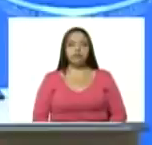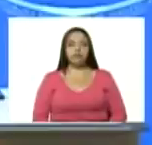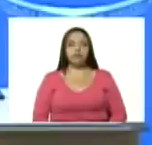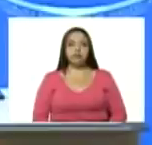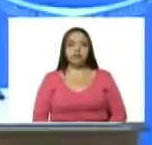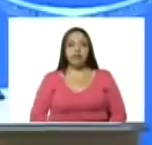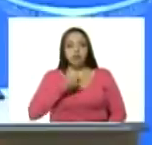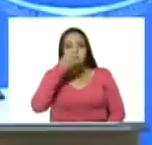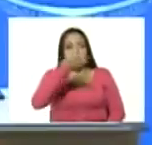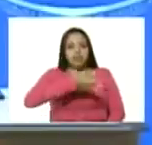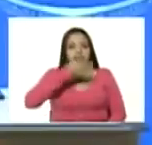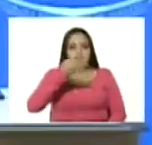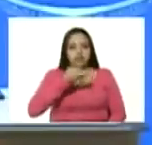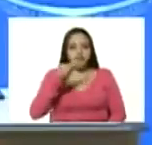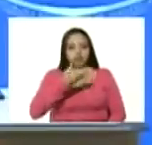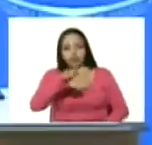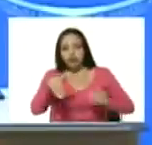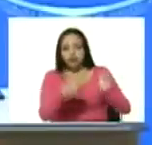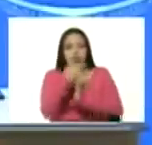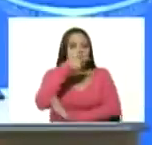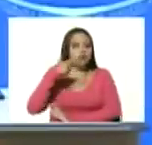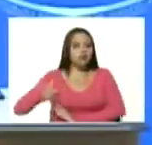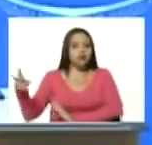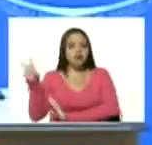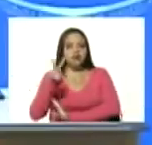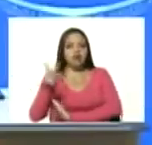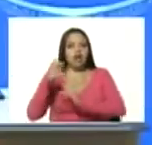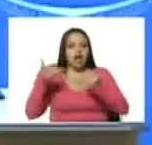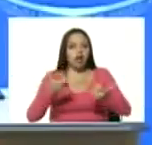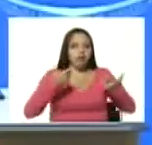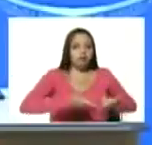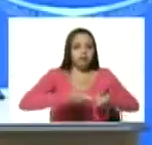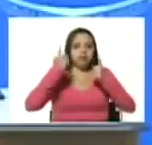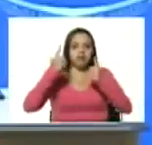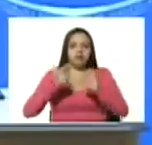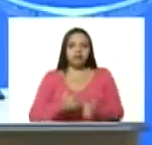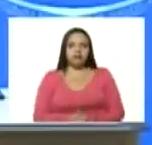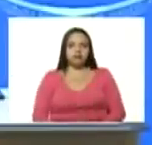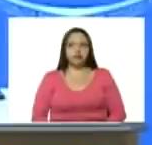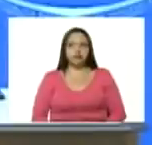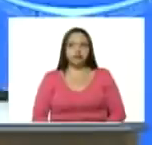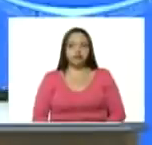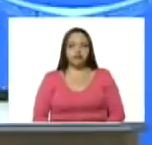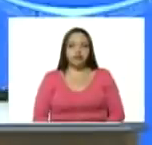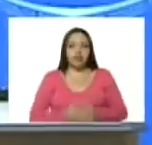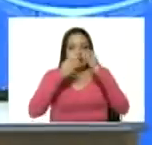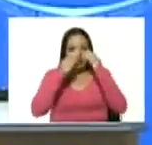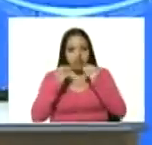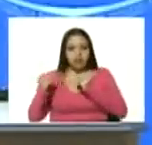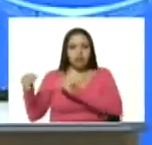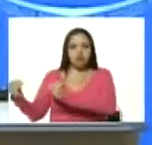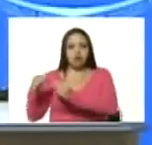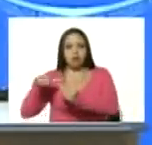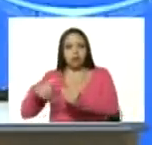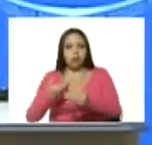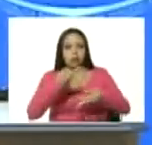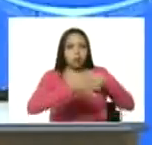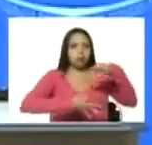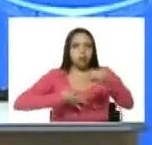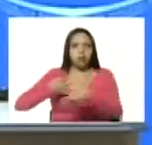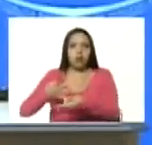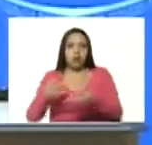Muy buenas tardes a todo el pueblo de Venezuela. Voy a permitirme retirarme el tapabocas para conversar